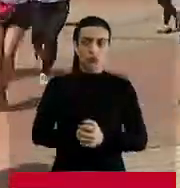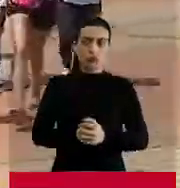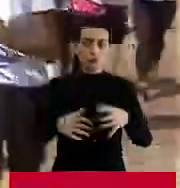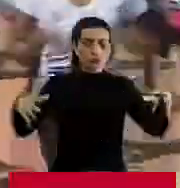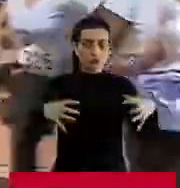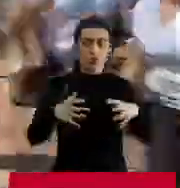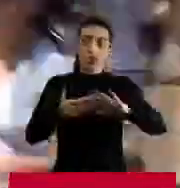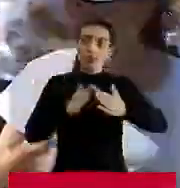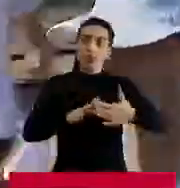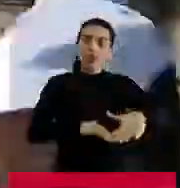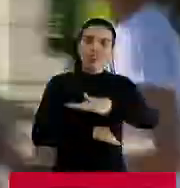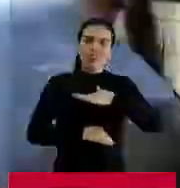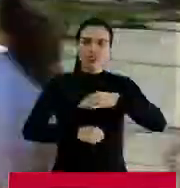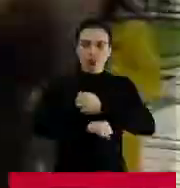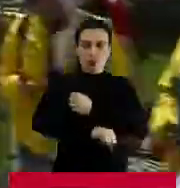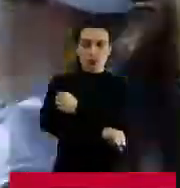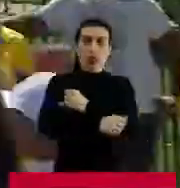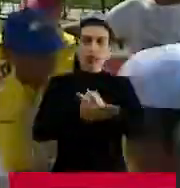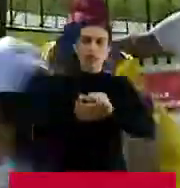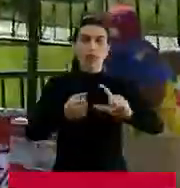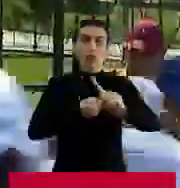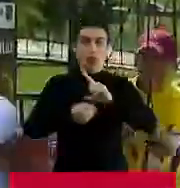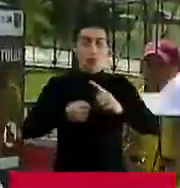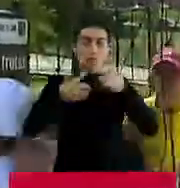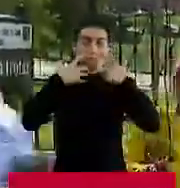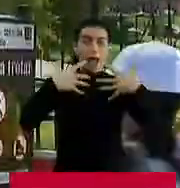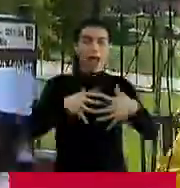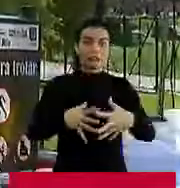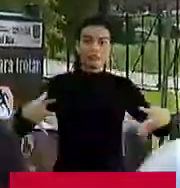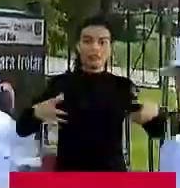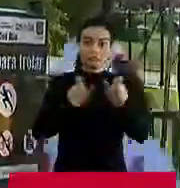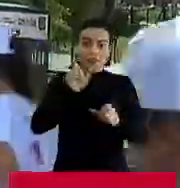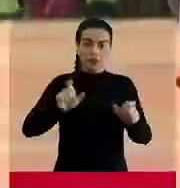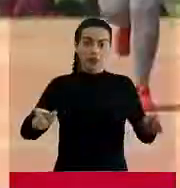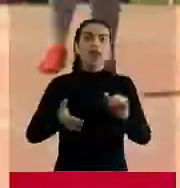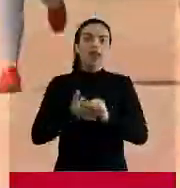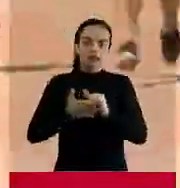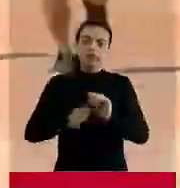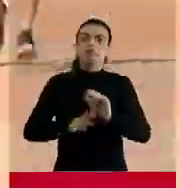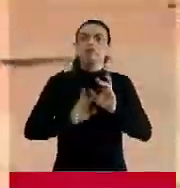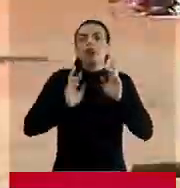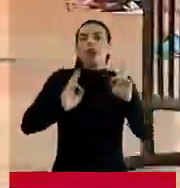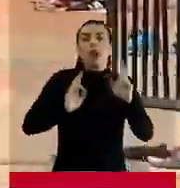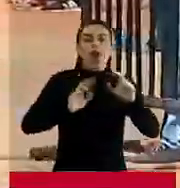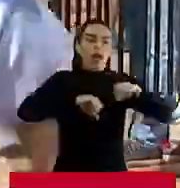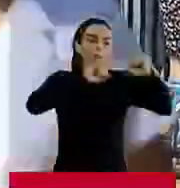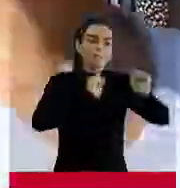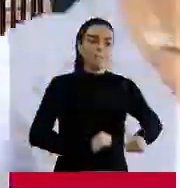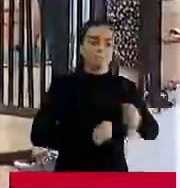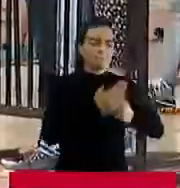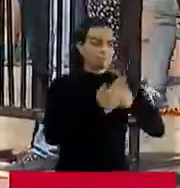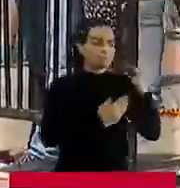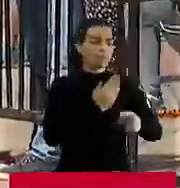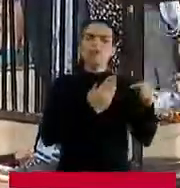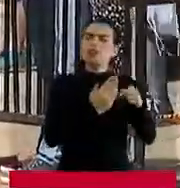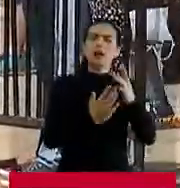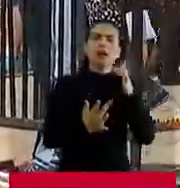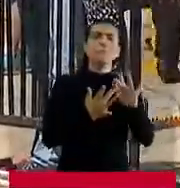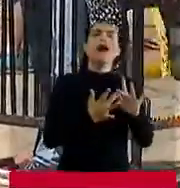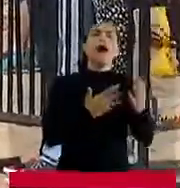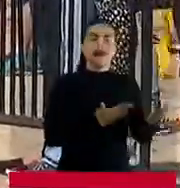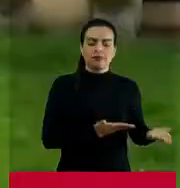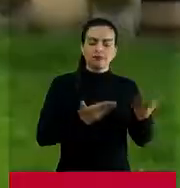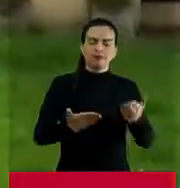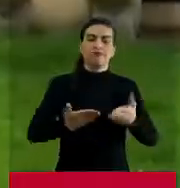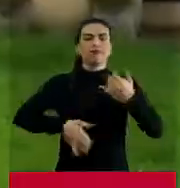las dos localidades con mayor población de la capital, espera sea aprobado el proyecto que busca reactivar el sector de la recreación y el